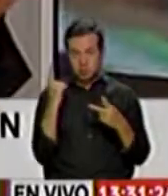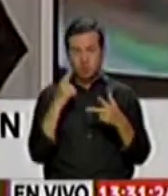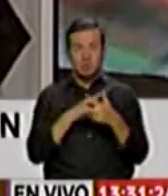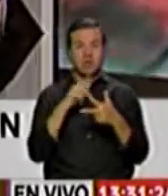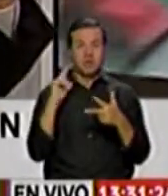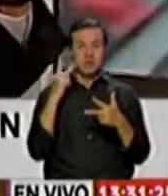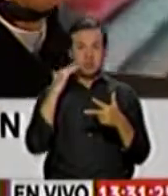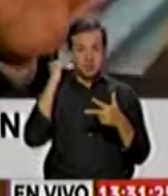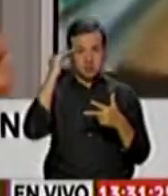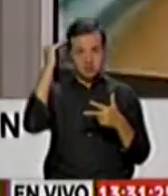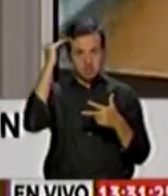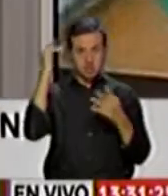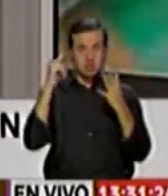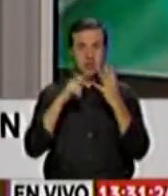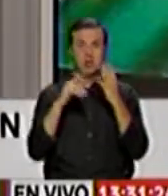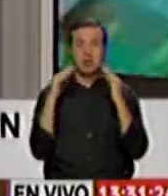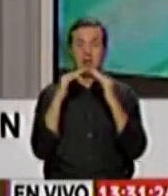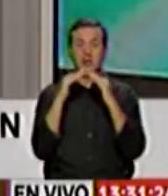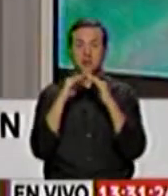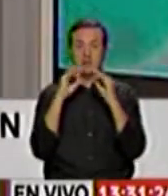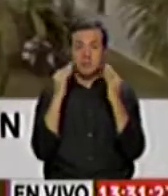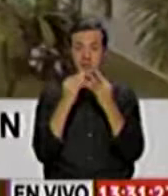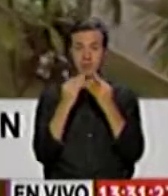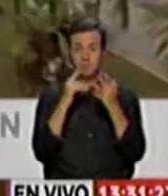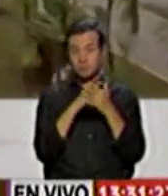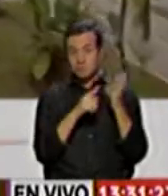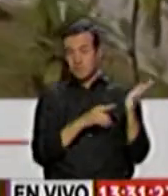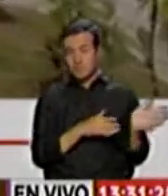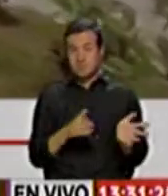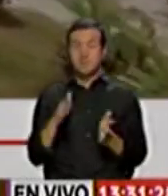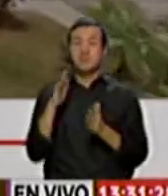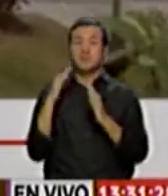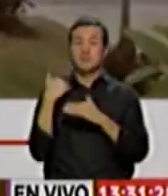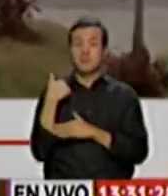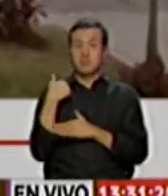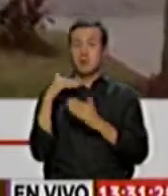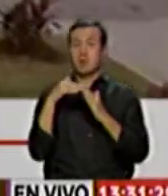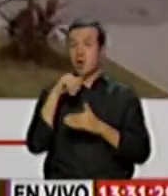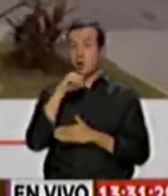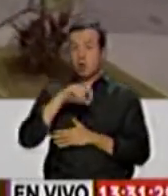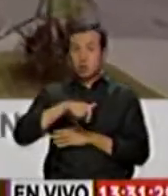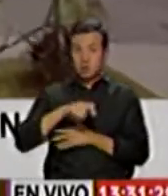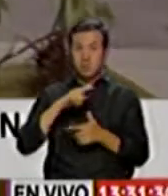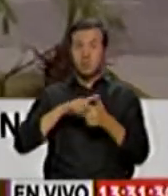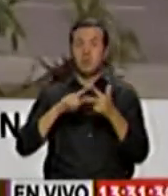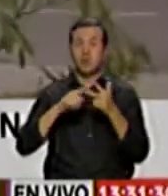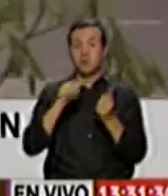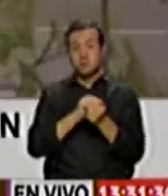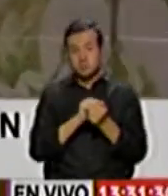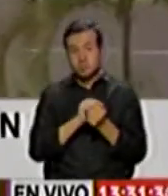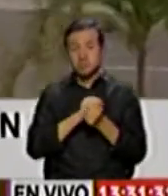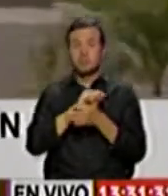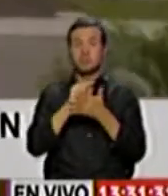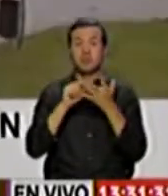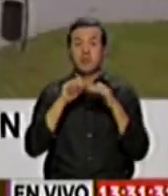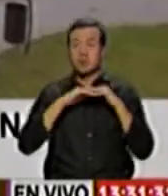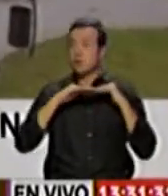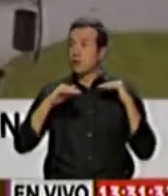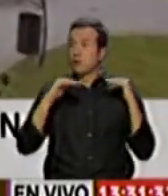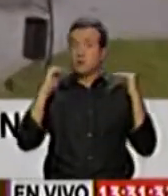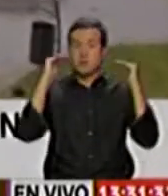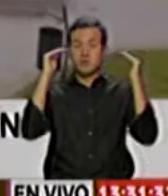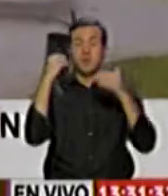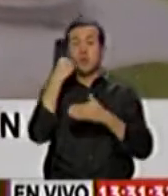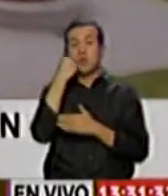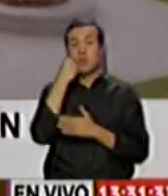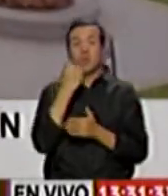edad, vemos hogares con núcleos familiares extensos. Son casas que cuentan con agua potable, alcantarillado, lavandería y cerámica en los pisos. Comodidades